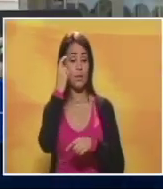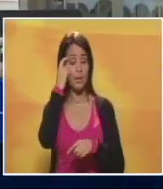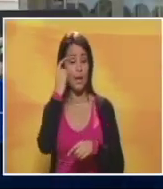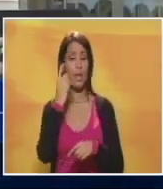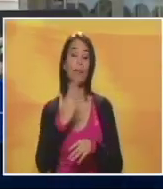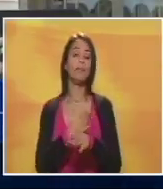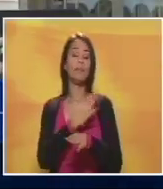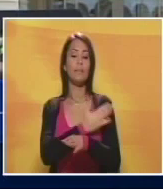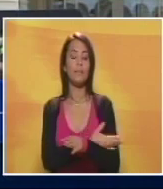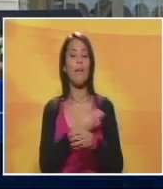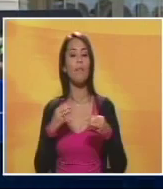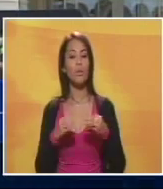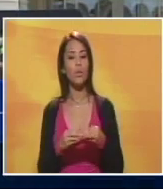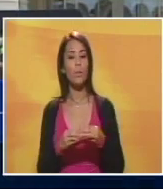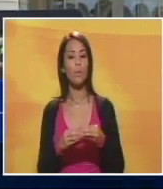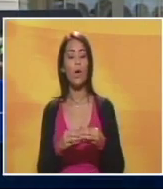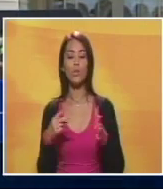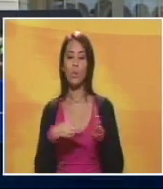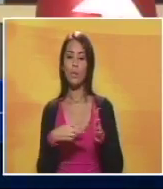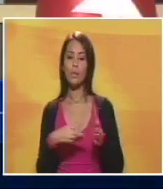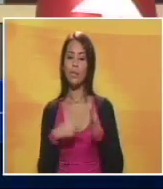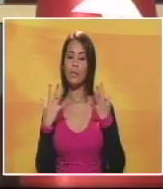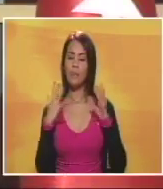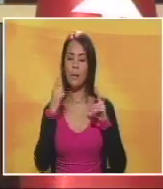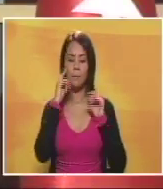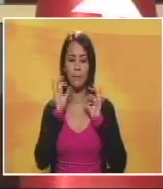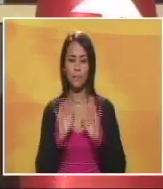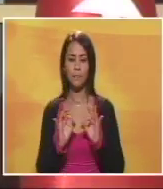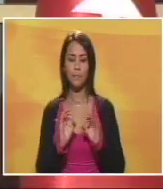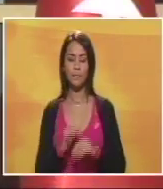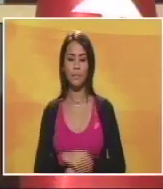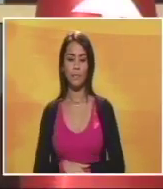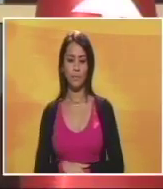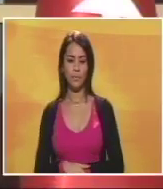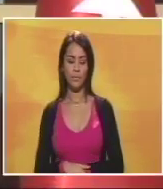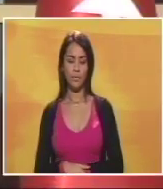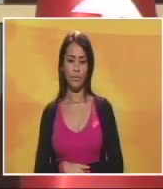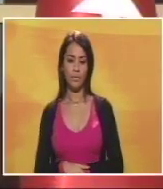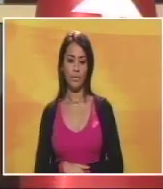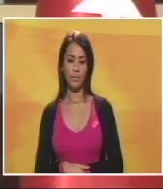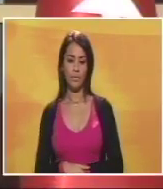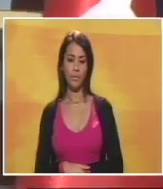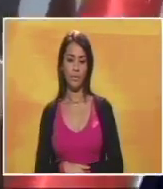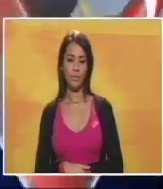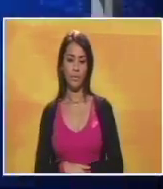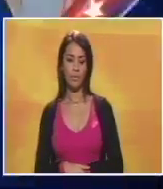cumbre sobre Siria que ambos celebrarán con el jefe de Estado iraní, Hassan Rouhani.